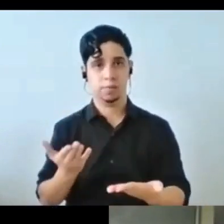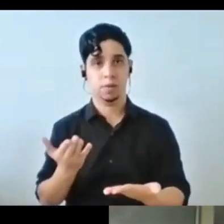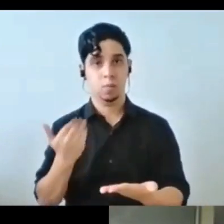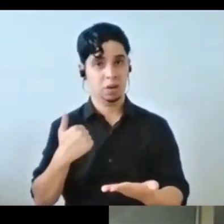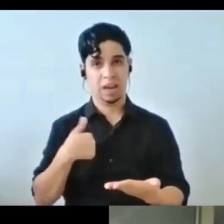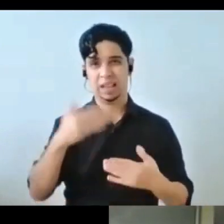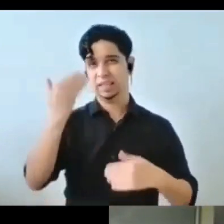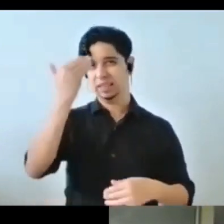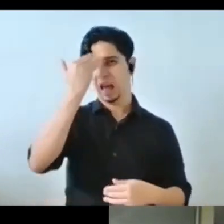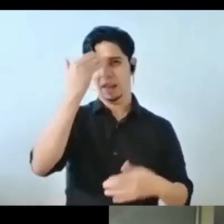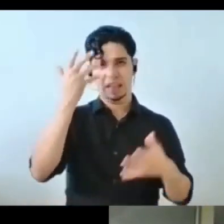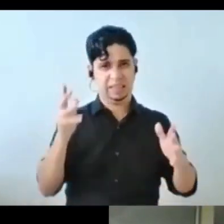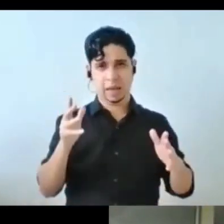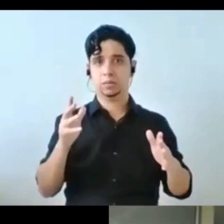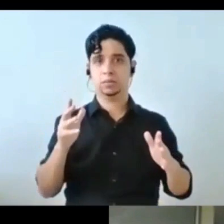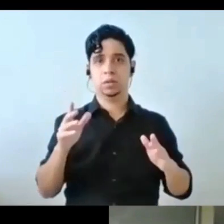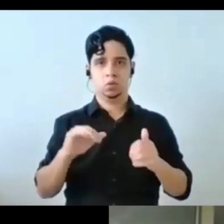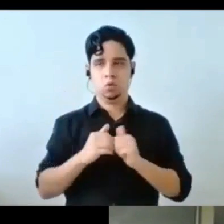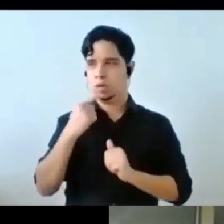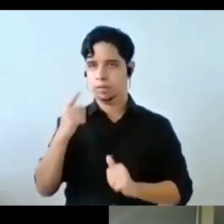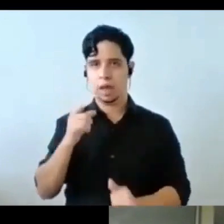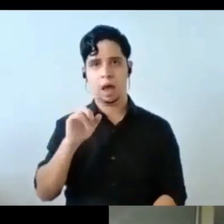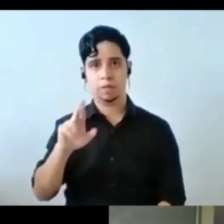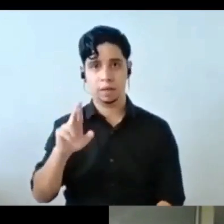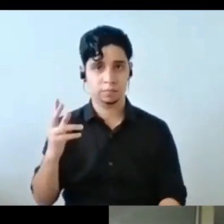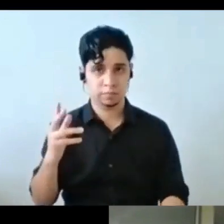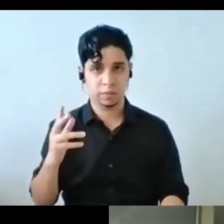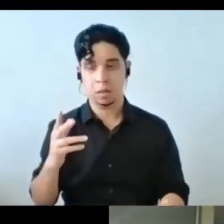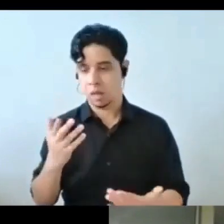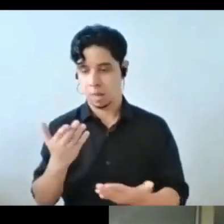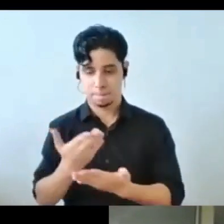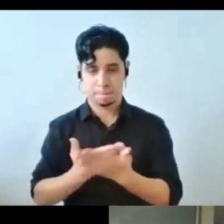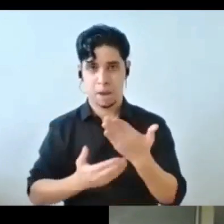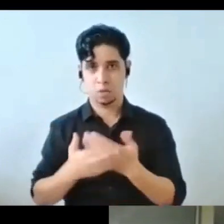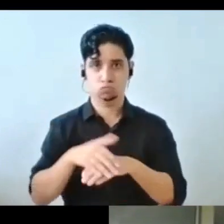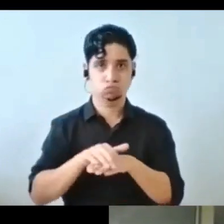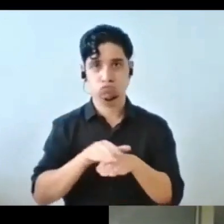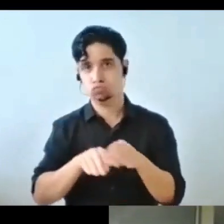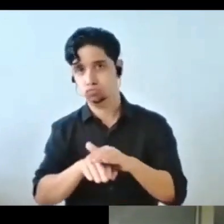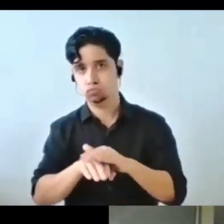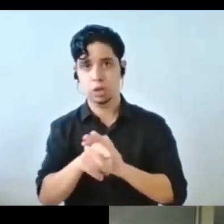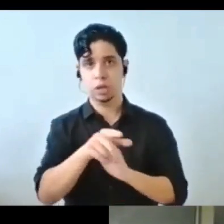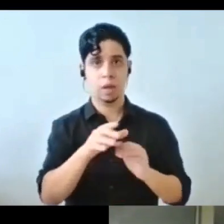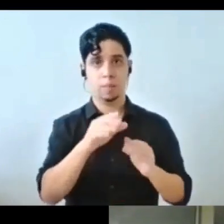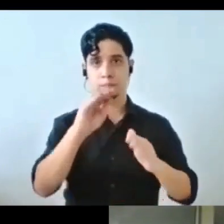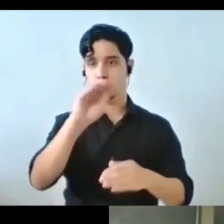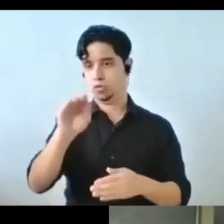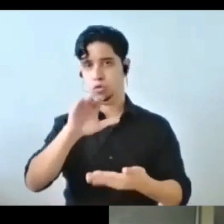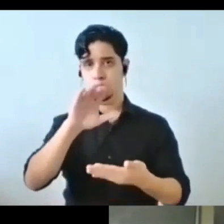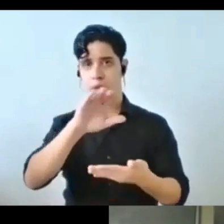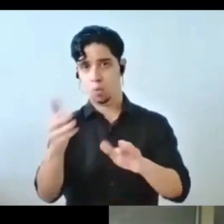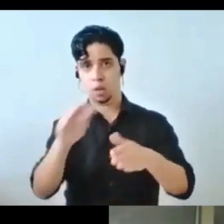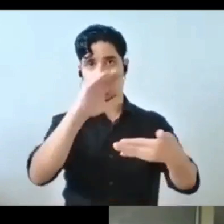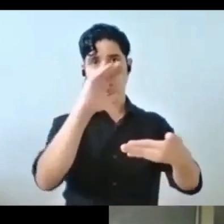claro que eso estaba pasando, porque como dice Javier, o sea, lavé las manos y bajó el porciento de las muertes, pues algo tiene que haber